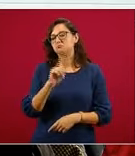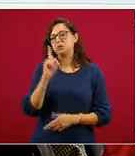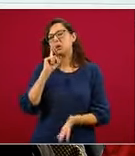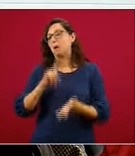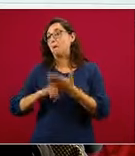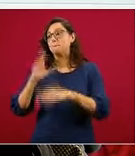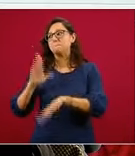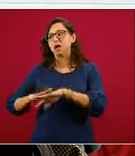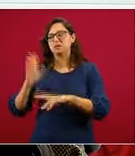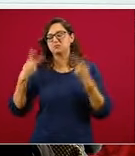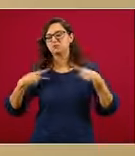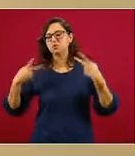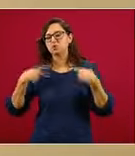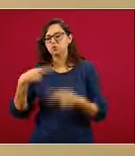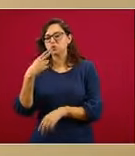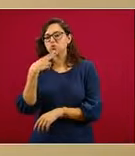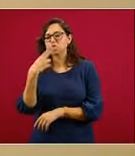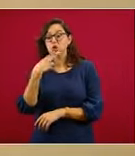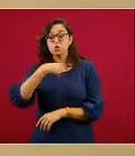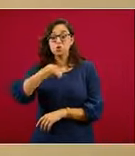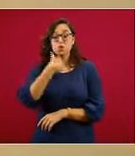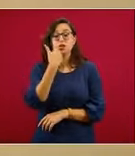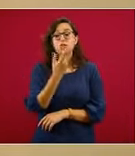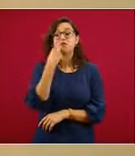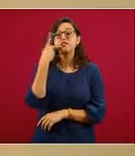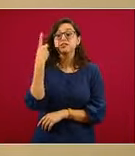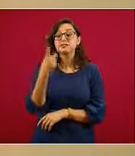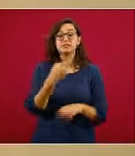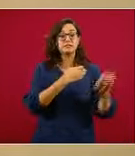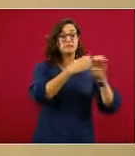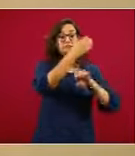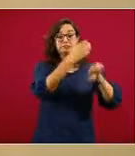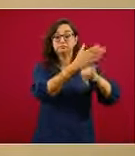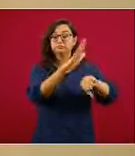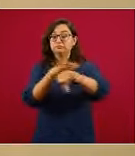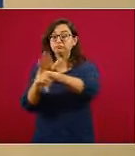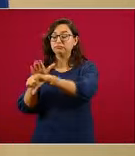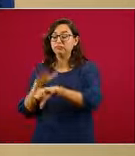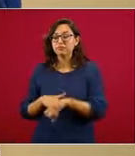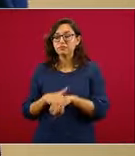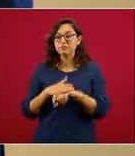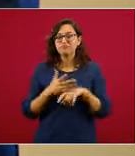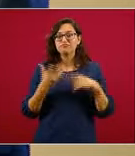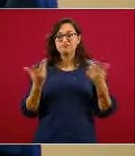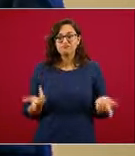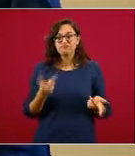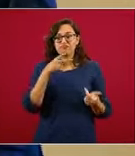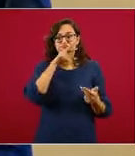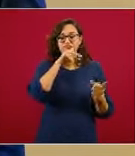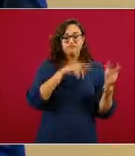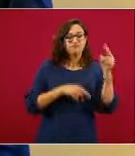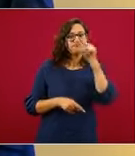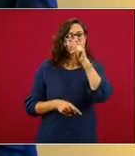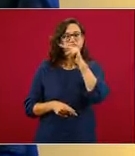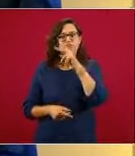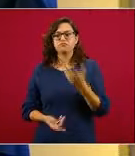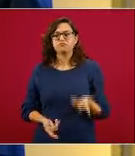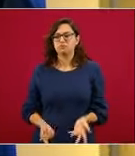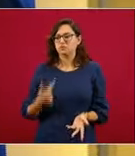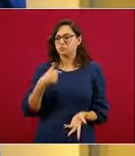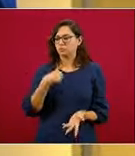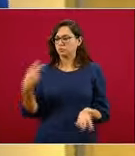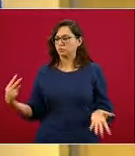de la República que frecuentemente nos están hablando con preocupación de lo que sucede, que yo no puedo venir aquí a ustedes nada más a